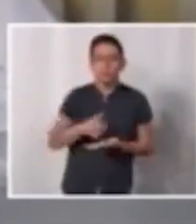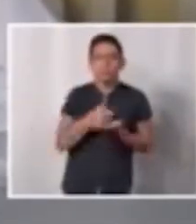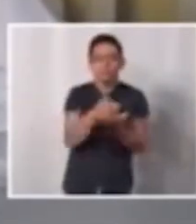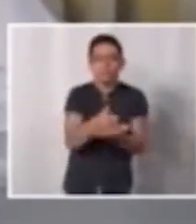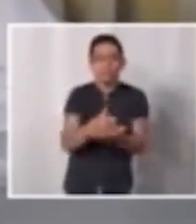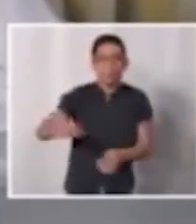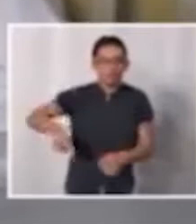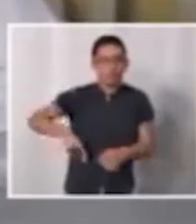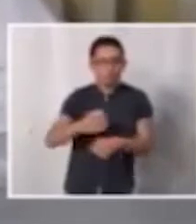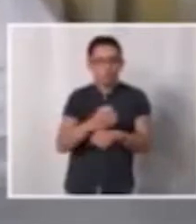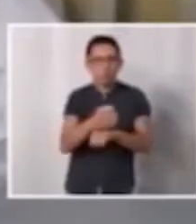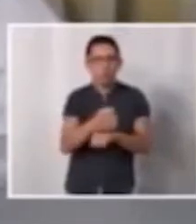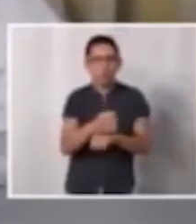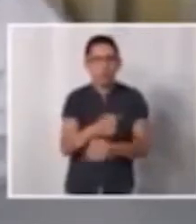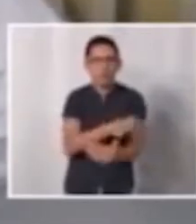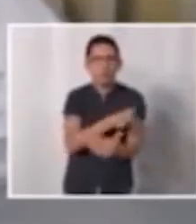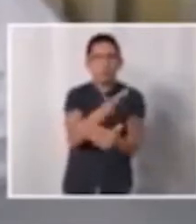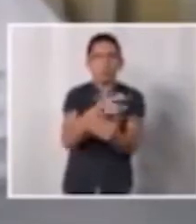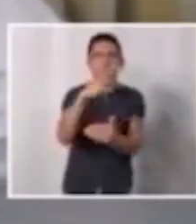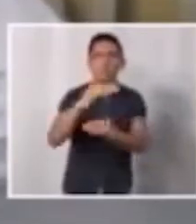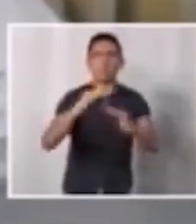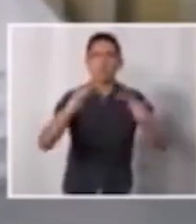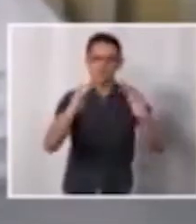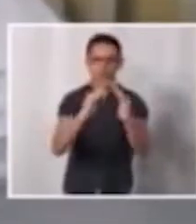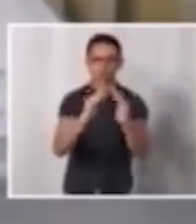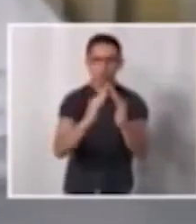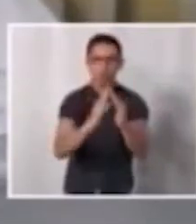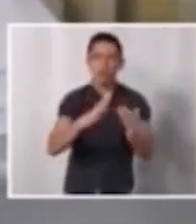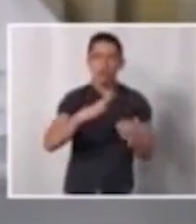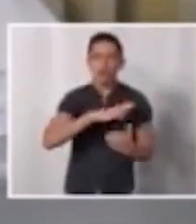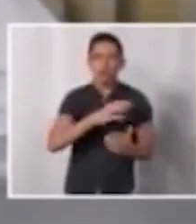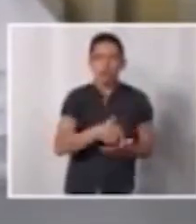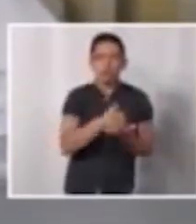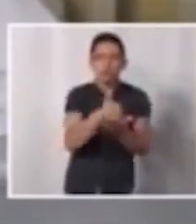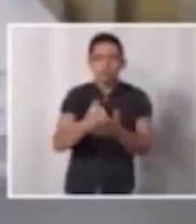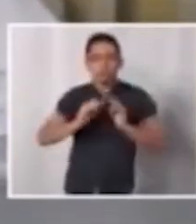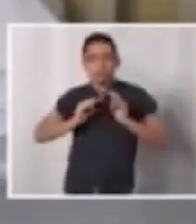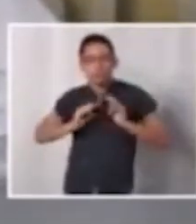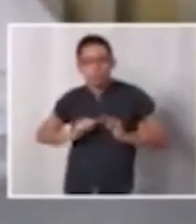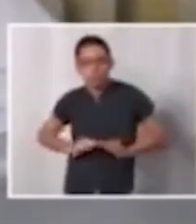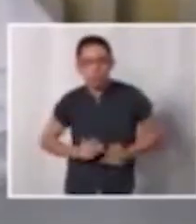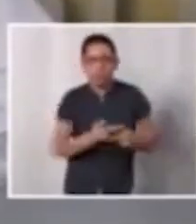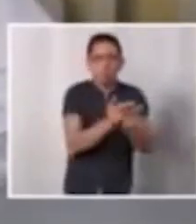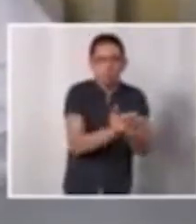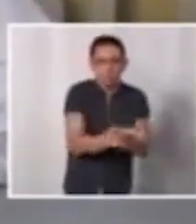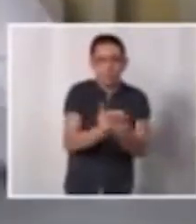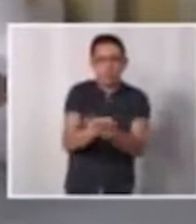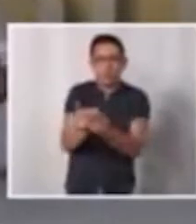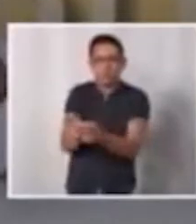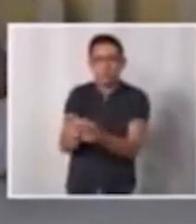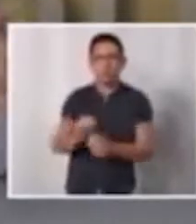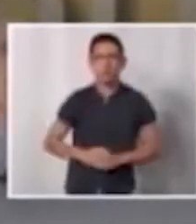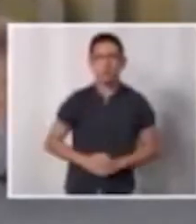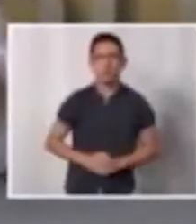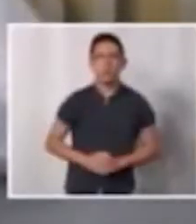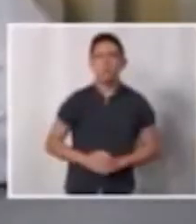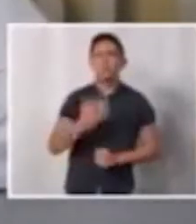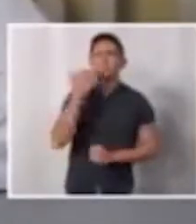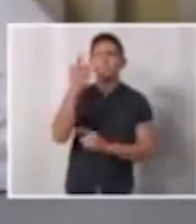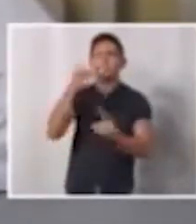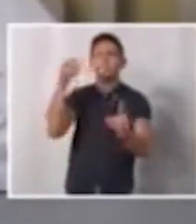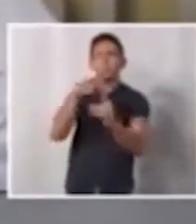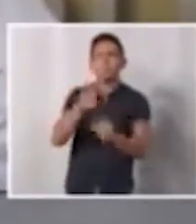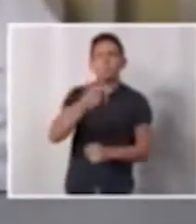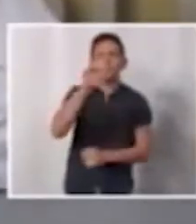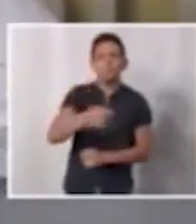en tu hogar, colaborando en mantener la tolerancia y la tranquilidad. Por ello, tenemos una estrategia